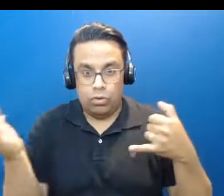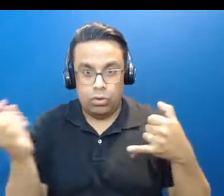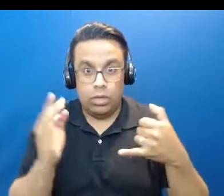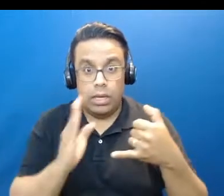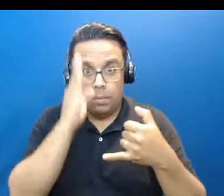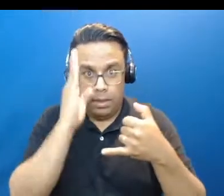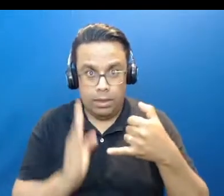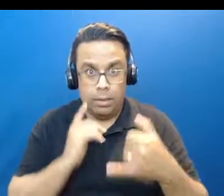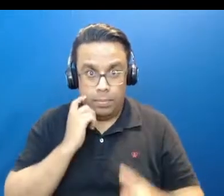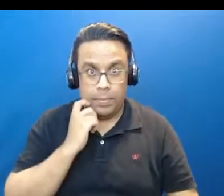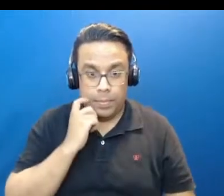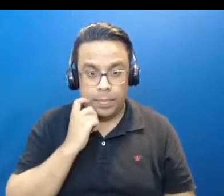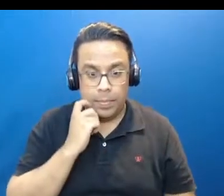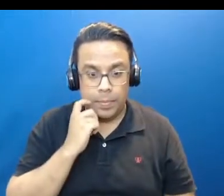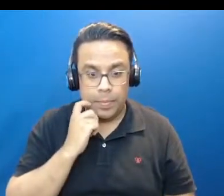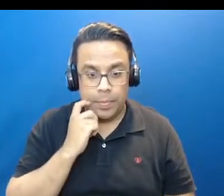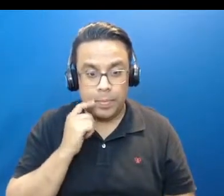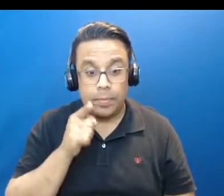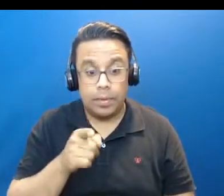Esta distancia igual me determina